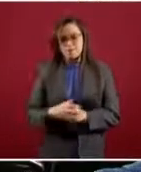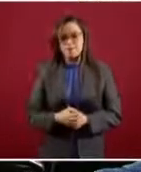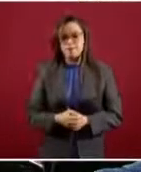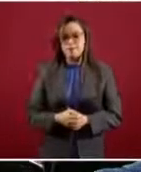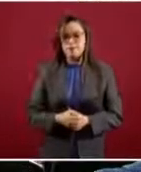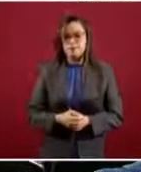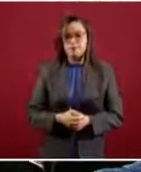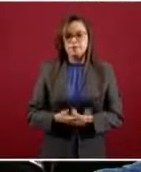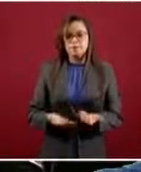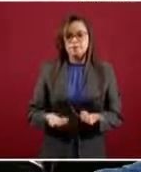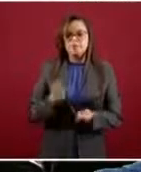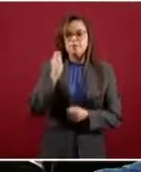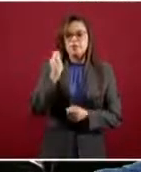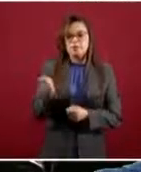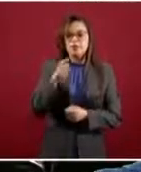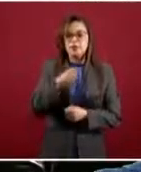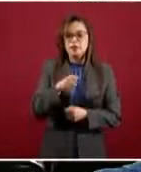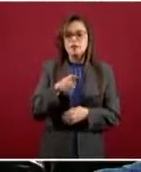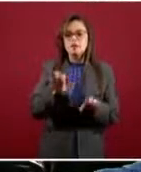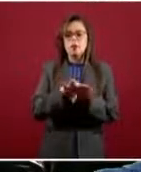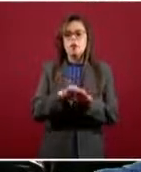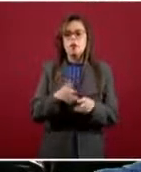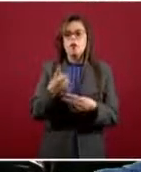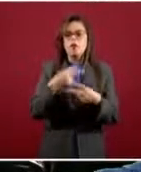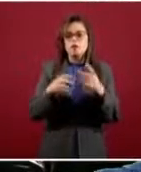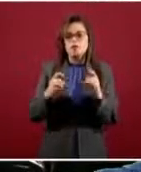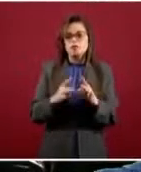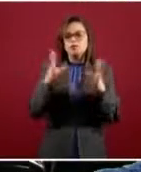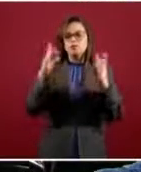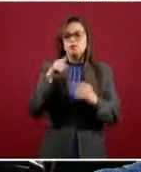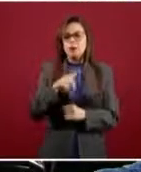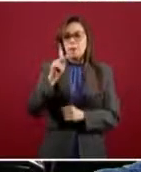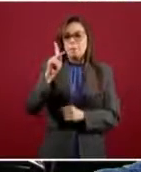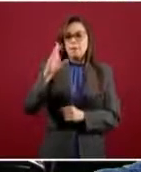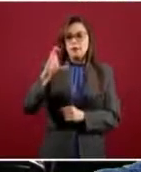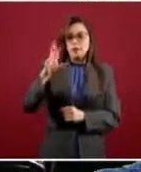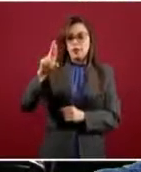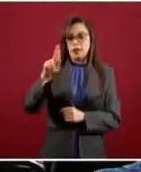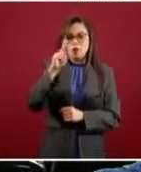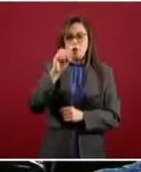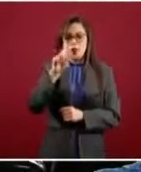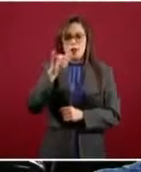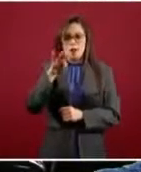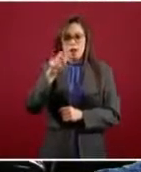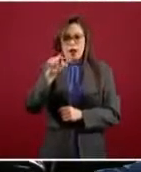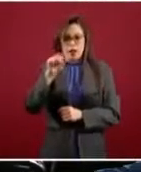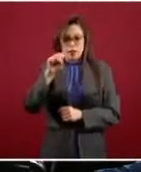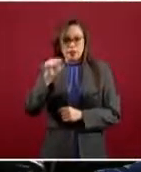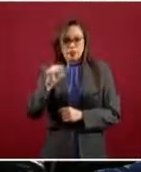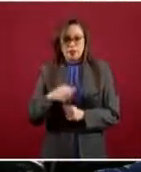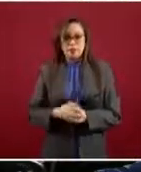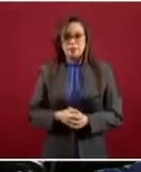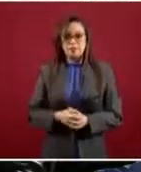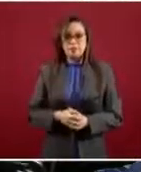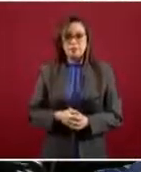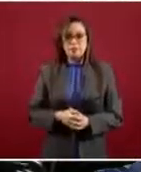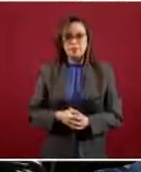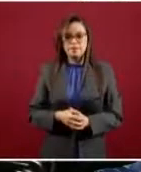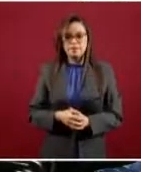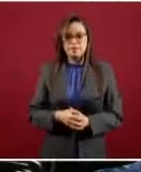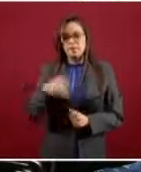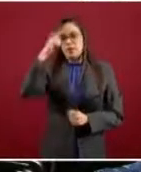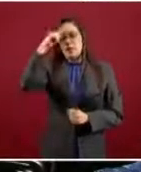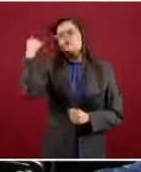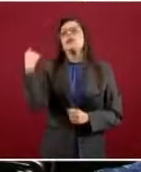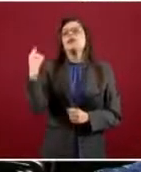de la polimerasa, por sus siglas en inglés PCR. Dicho de manera simple, lo que la